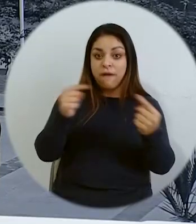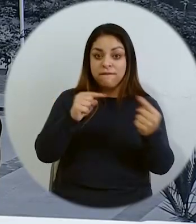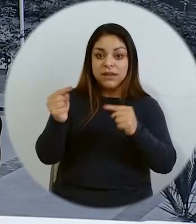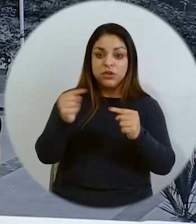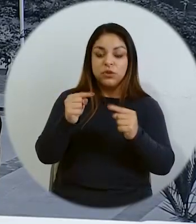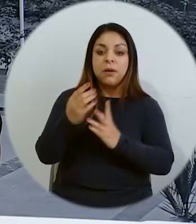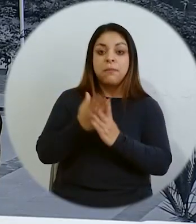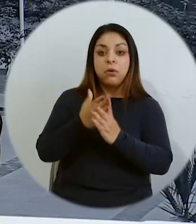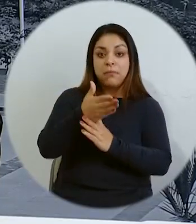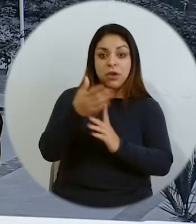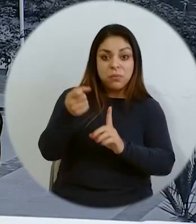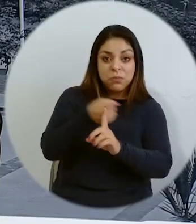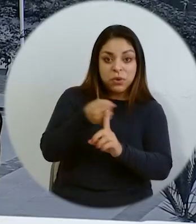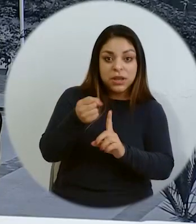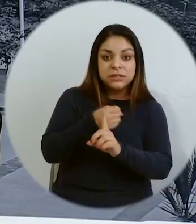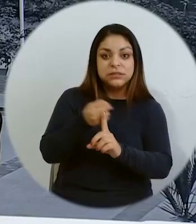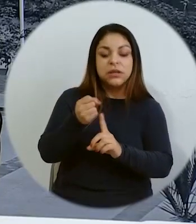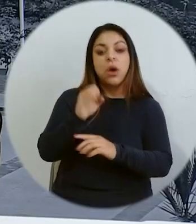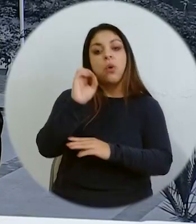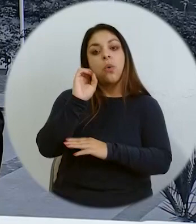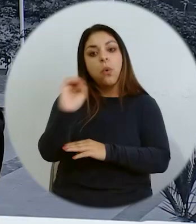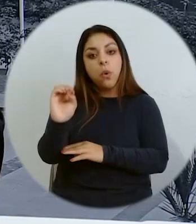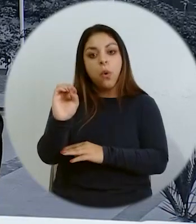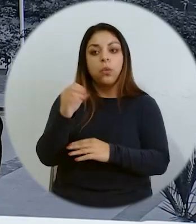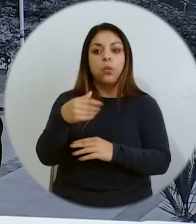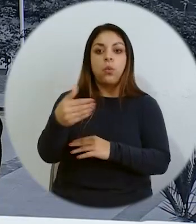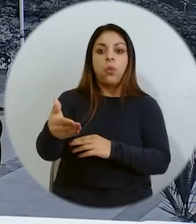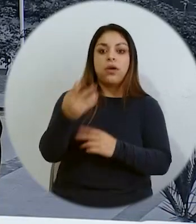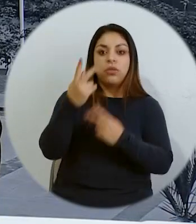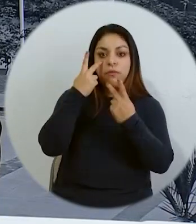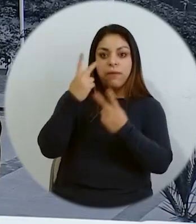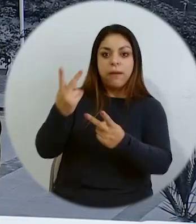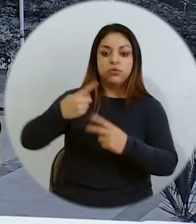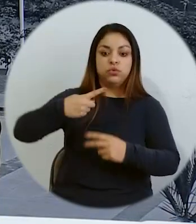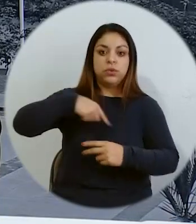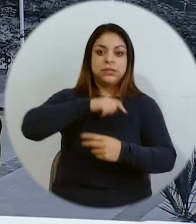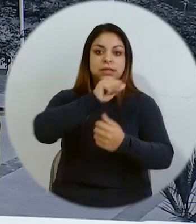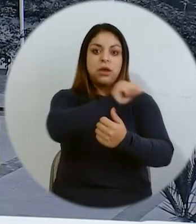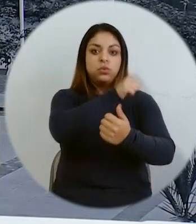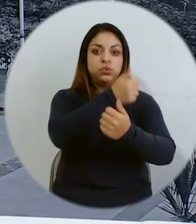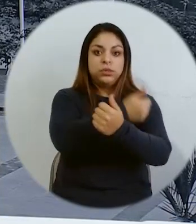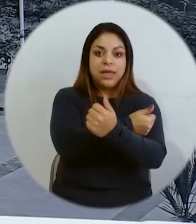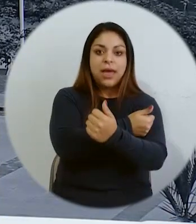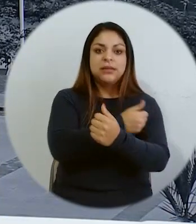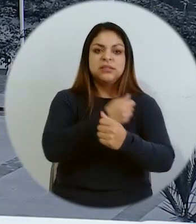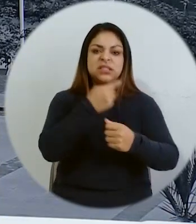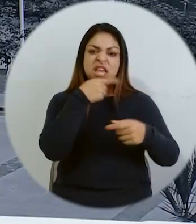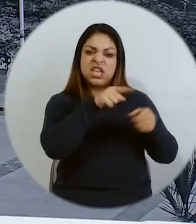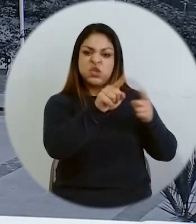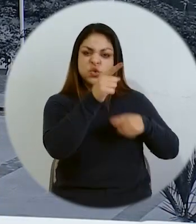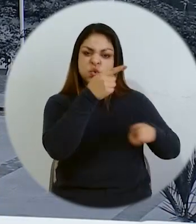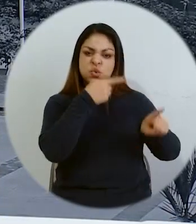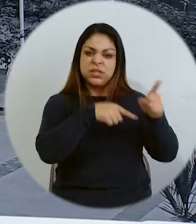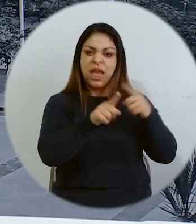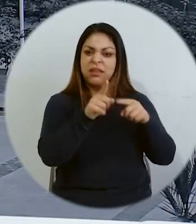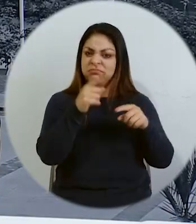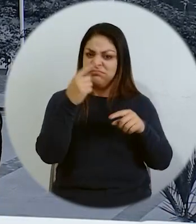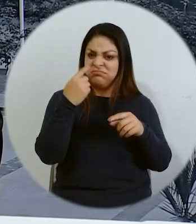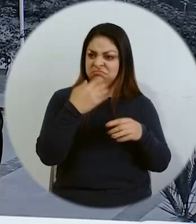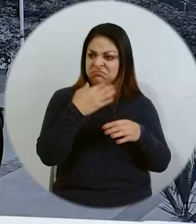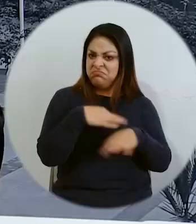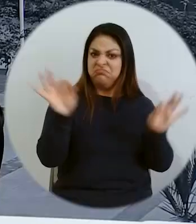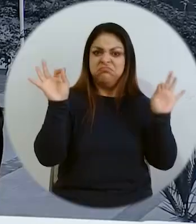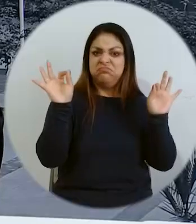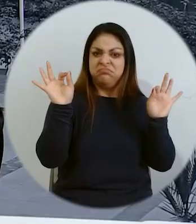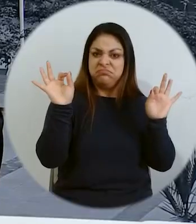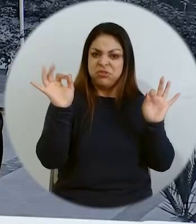es a través de la violencia, o incluso cuando vemos a nuestras autoridades insultar